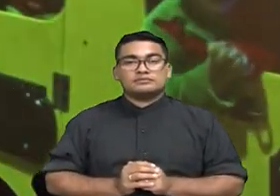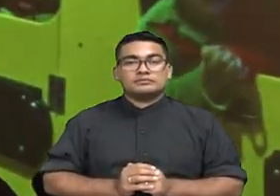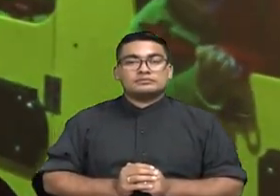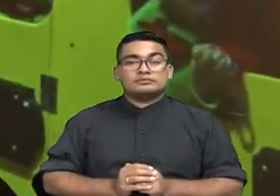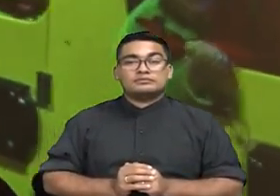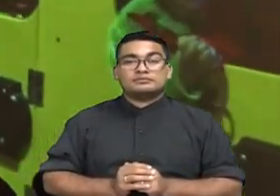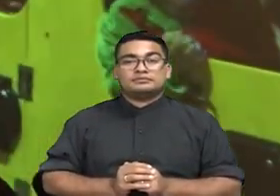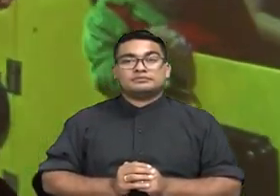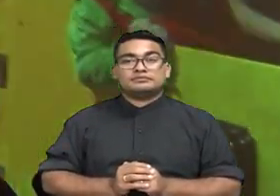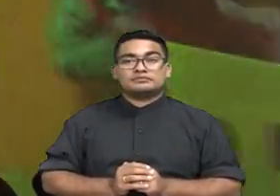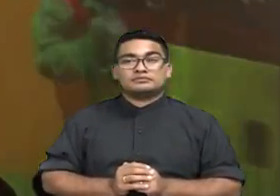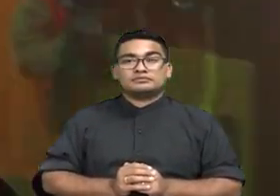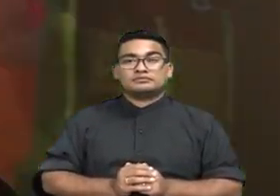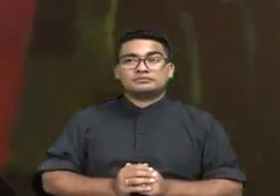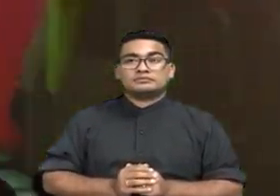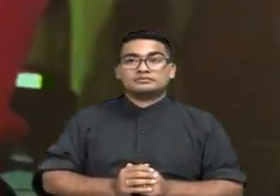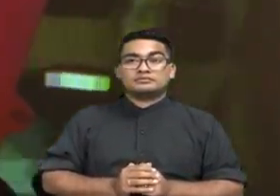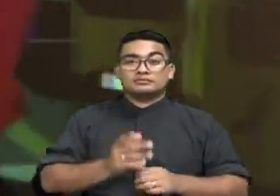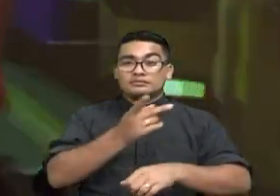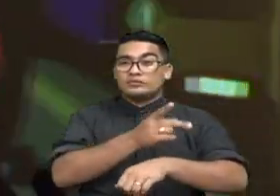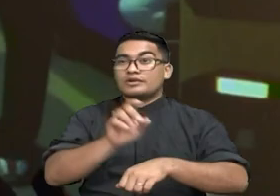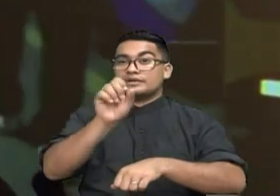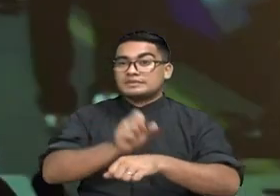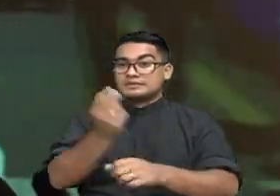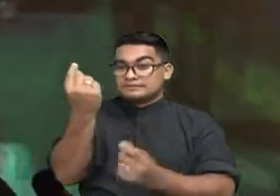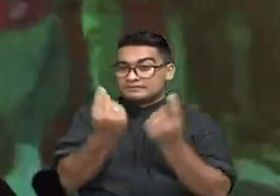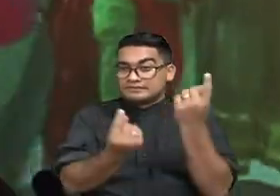Y asistieron